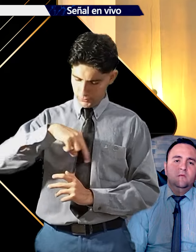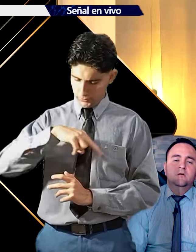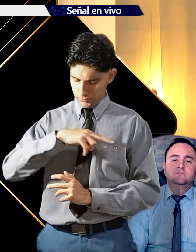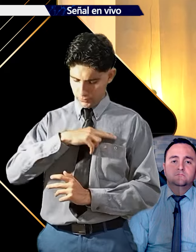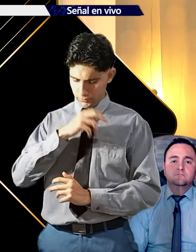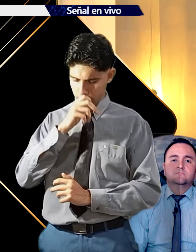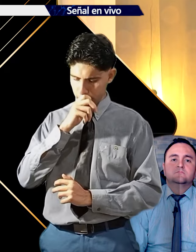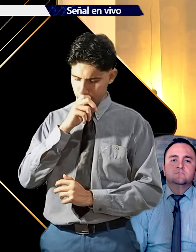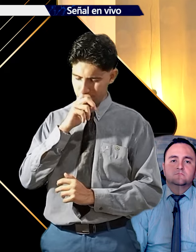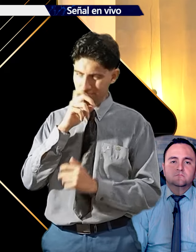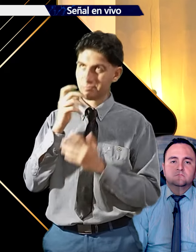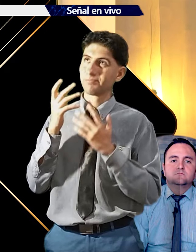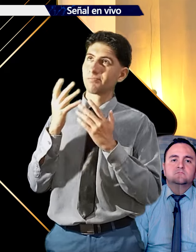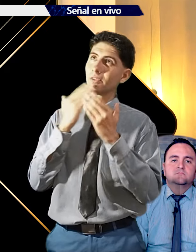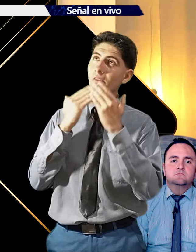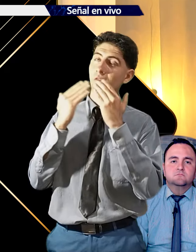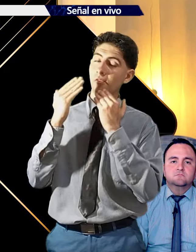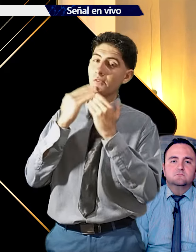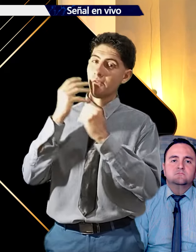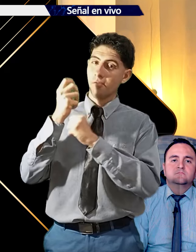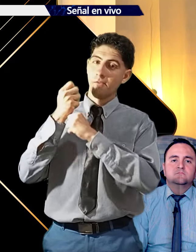bueno, hermanos, ya que veo que